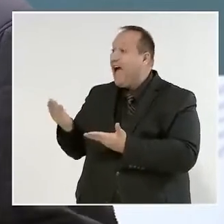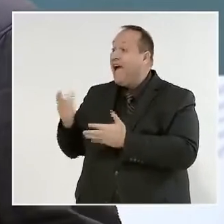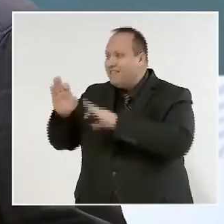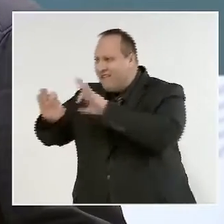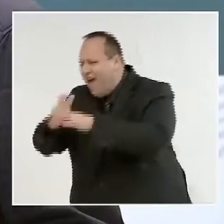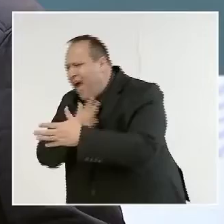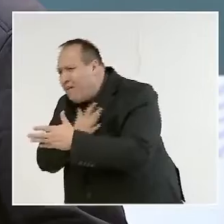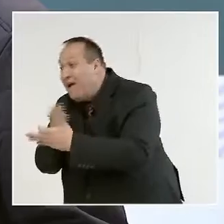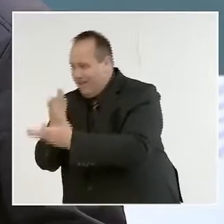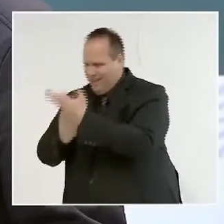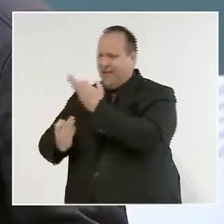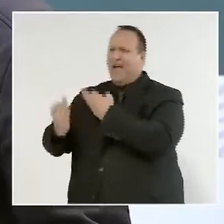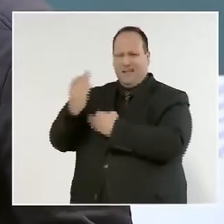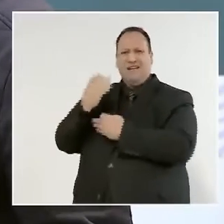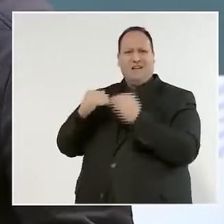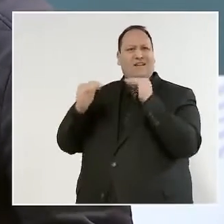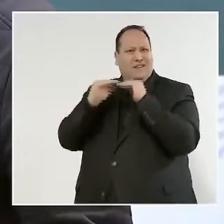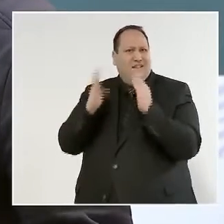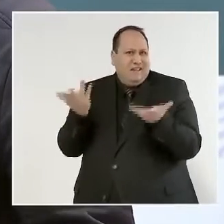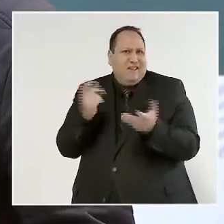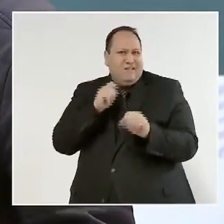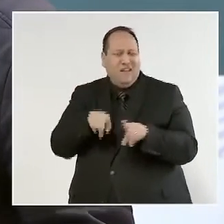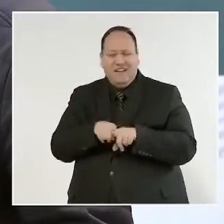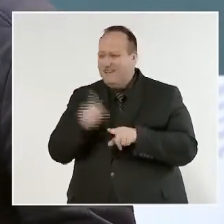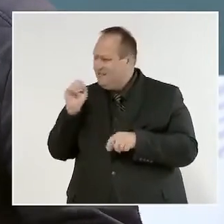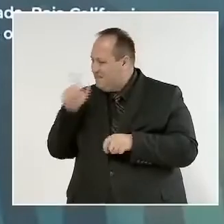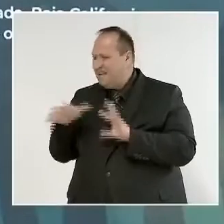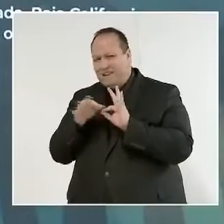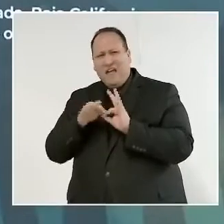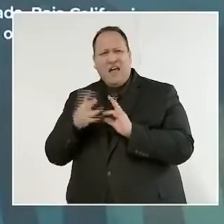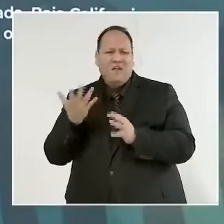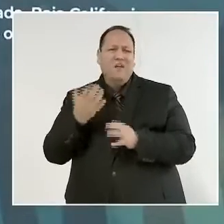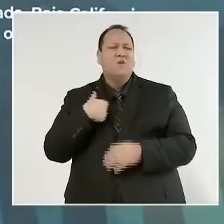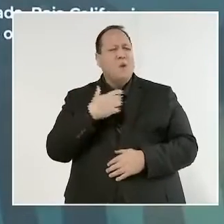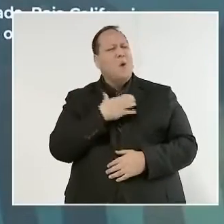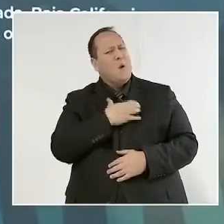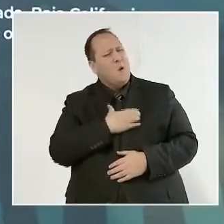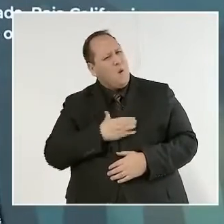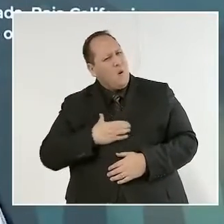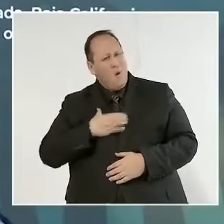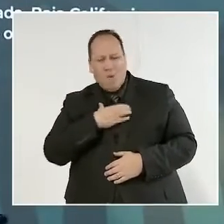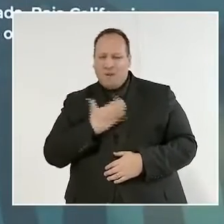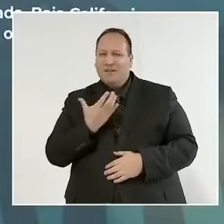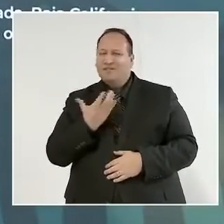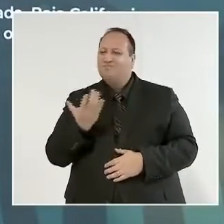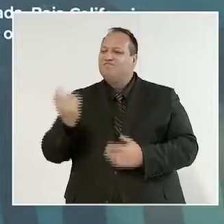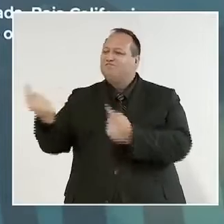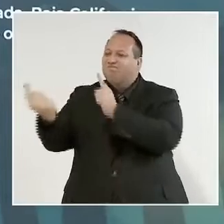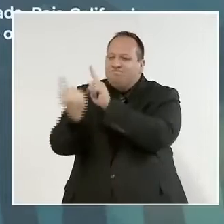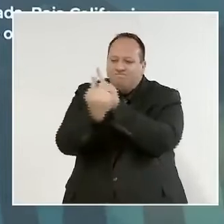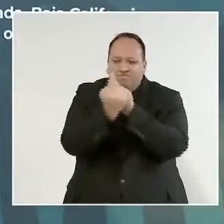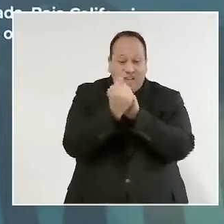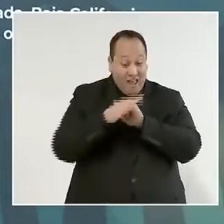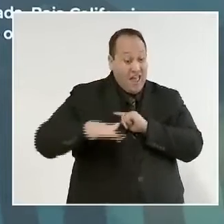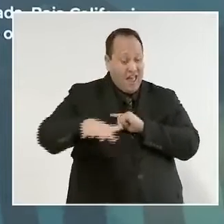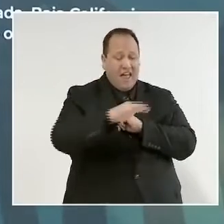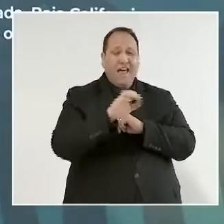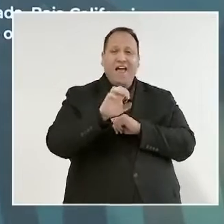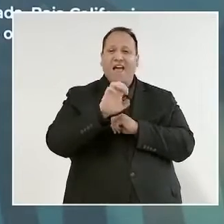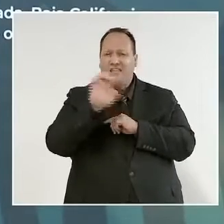paga, usted lo ha dicho muchas veces. Yo estoy muy contento con la recepción que hemos tenido aquí en